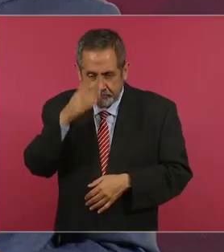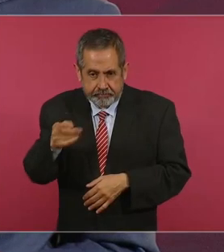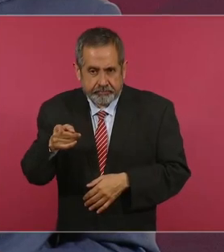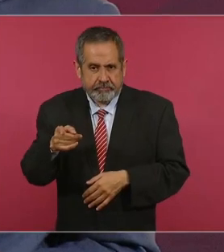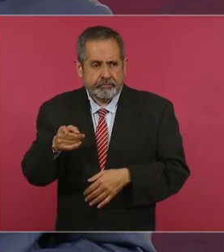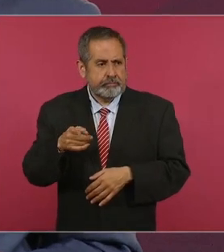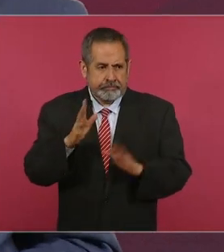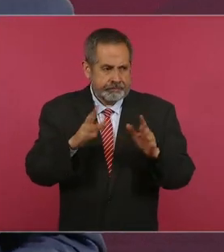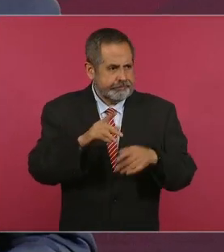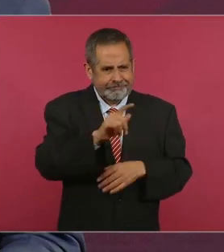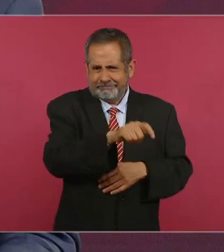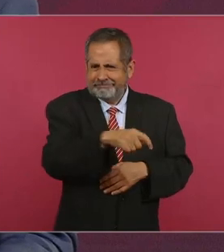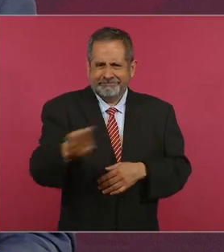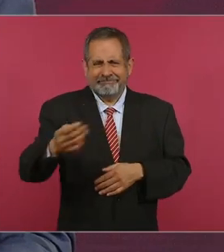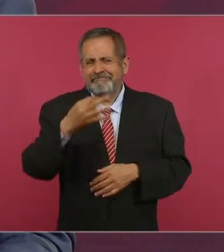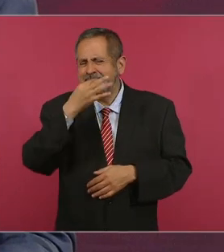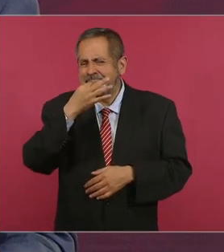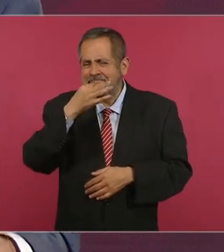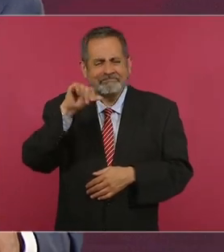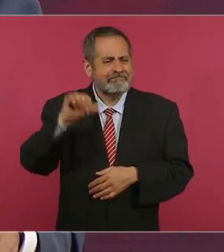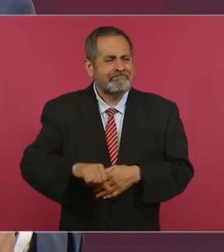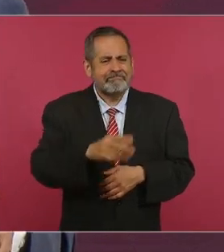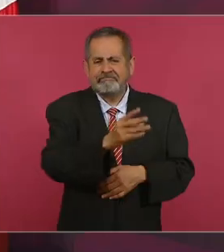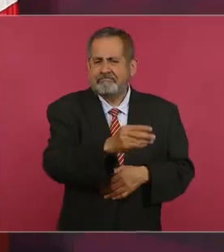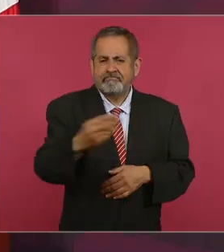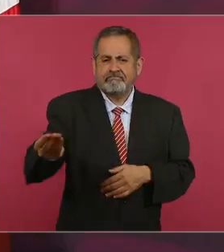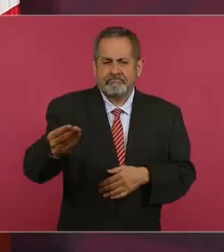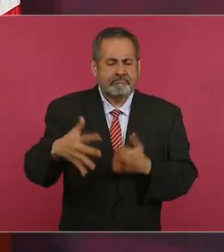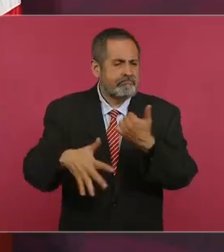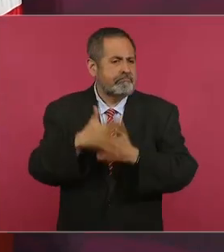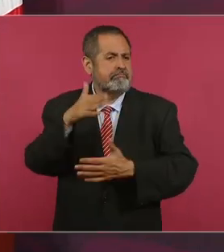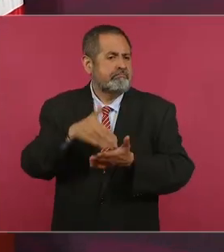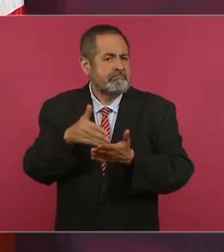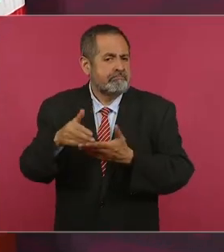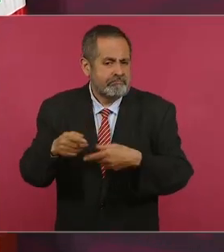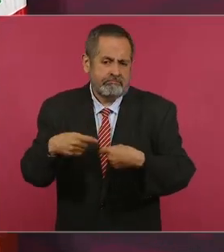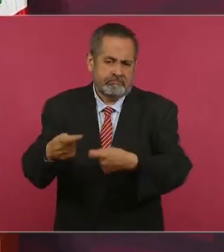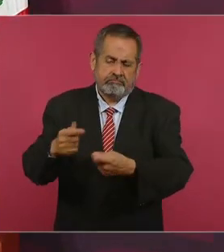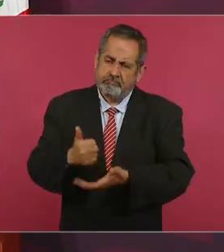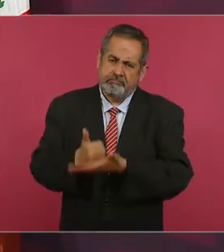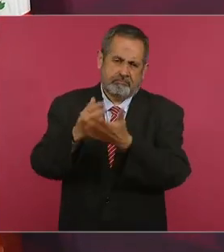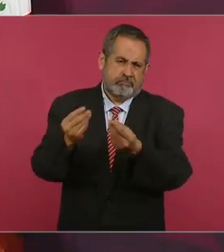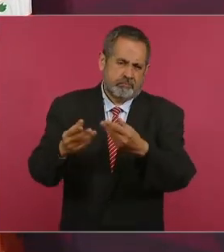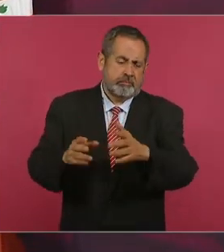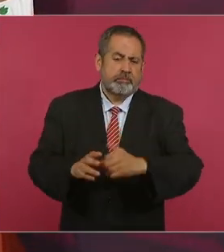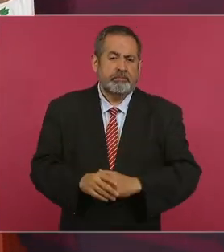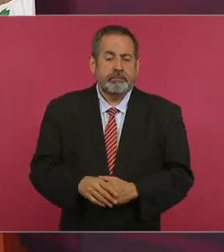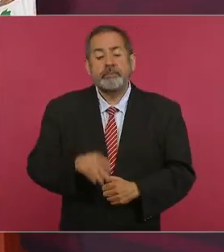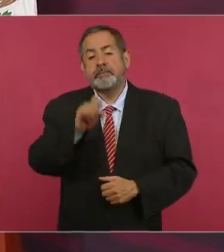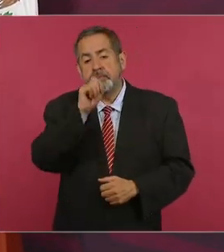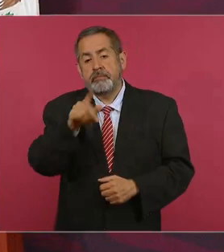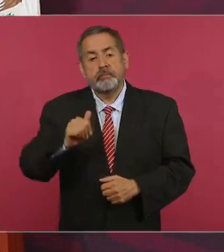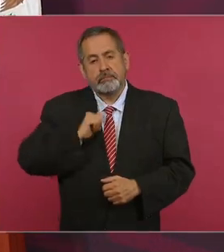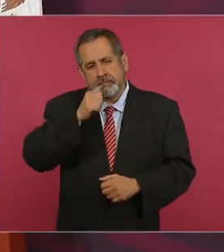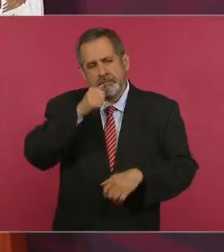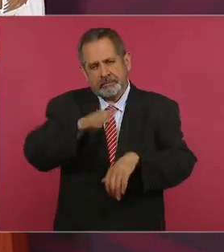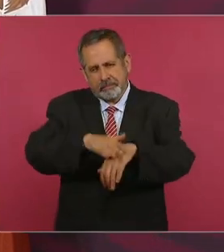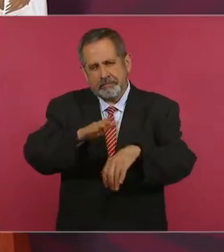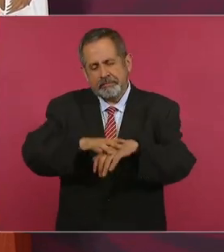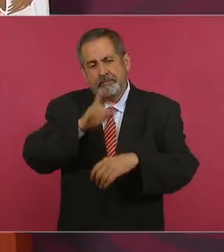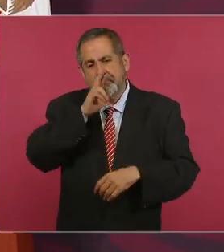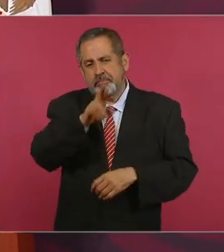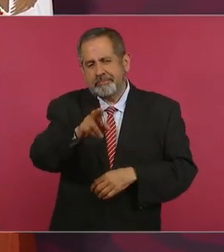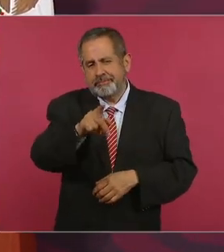eso se puede resolver pronto y va a ayudar mucho. Y también aprovecho, ¿no?, para contestarles lo